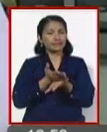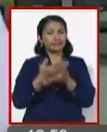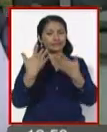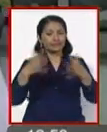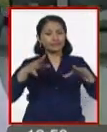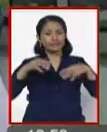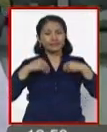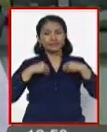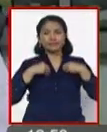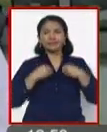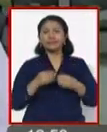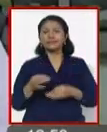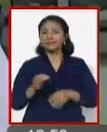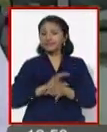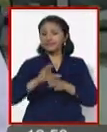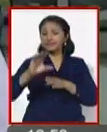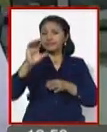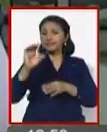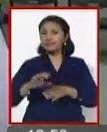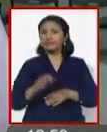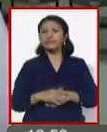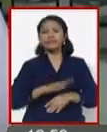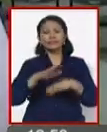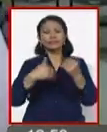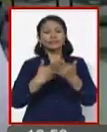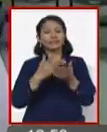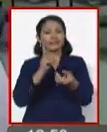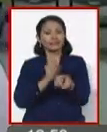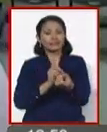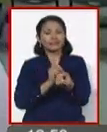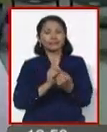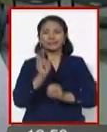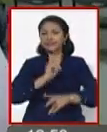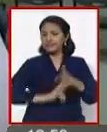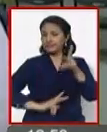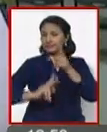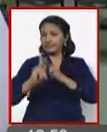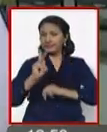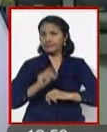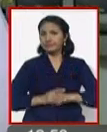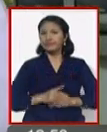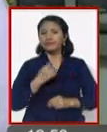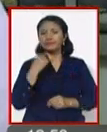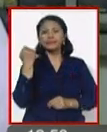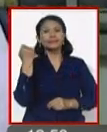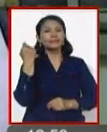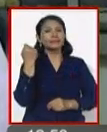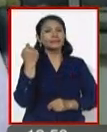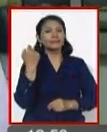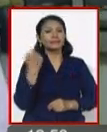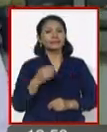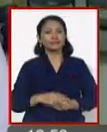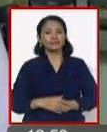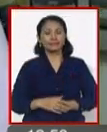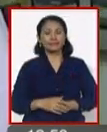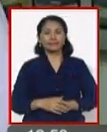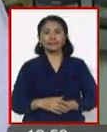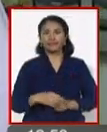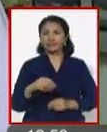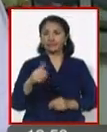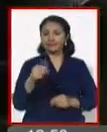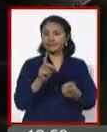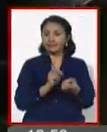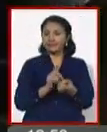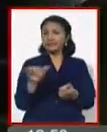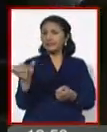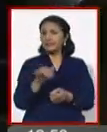sido acatado en su forma, en su totalidad, por todos los colegas y la población está comprendiéndola por qué es, y el resto de los